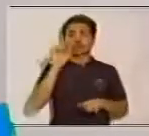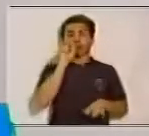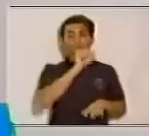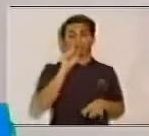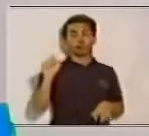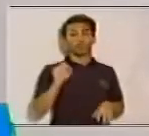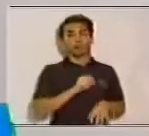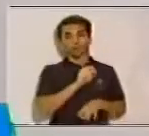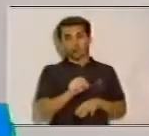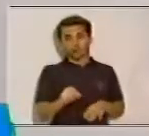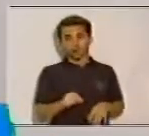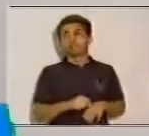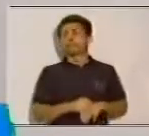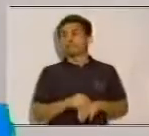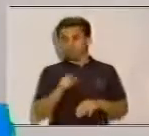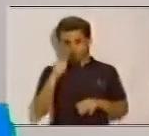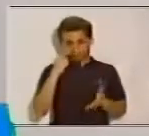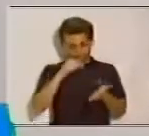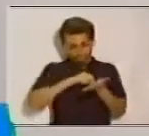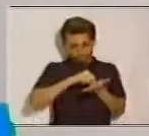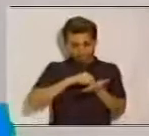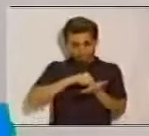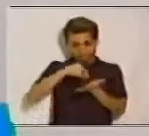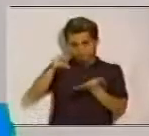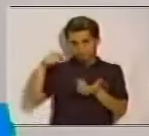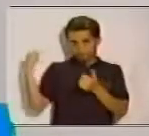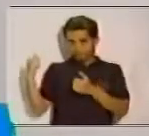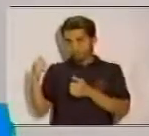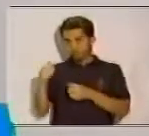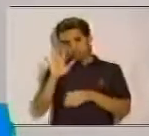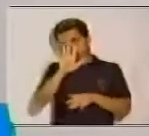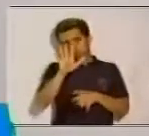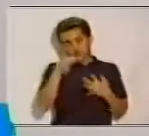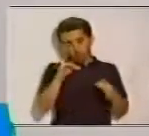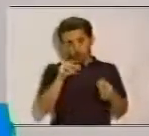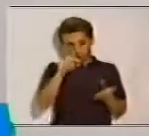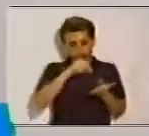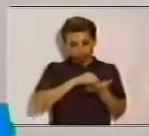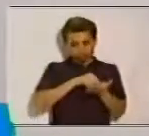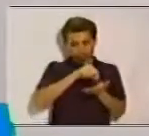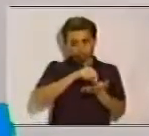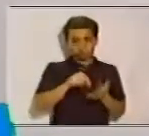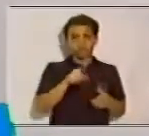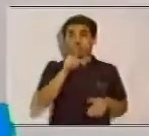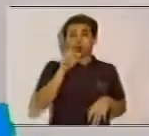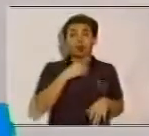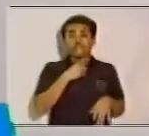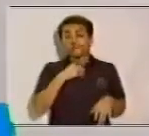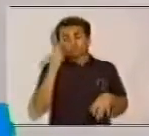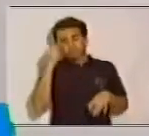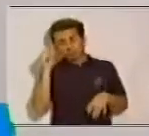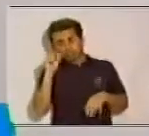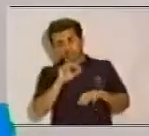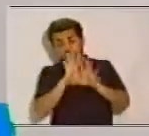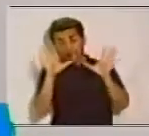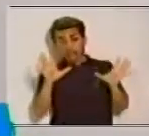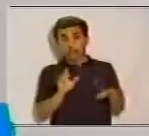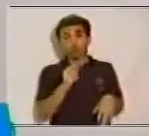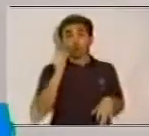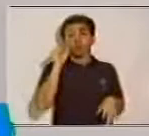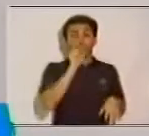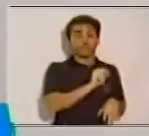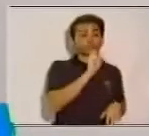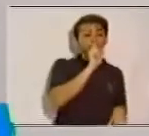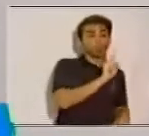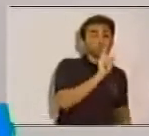puntos. Señálenlos, pues. Si es mejor para ustedes, pónganle punto 1, punto 2, punto 3, punto 4,